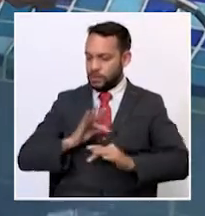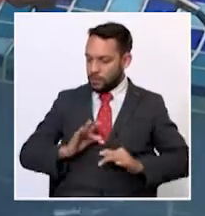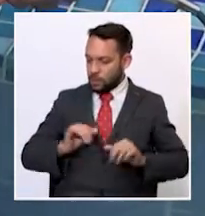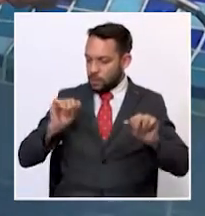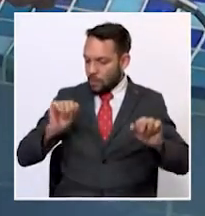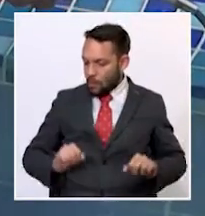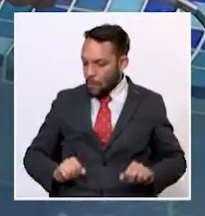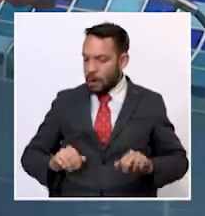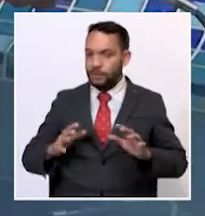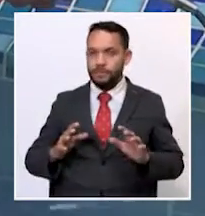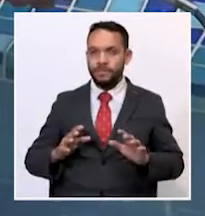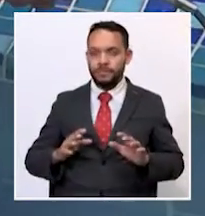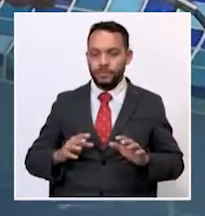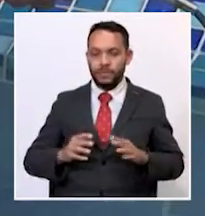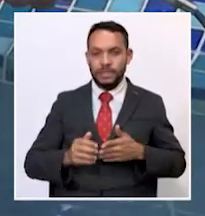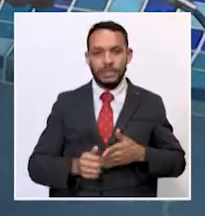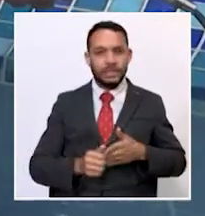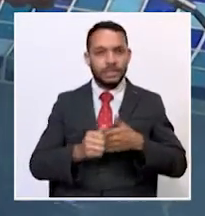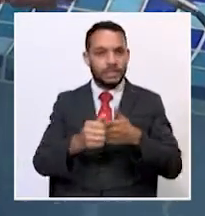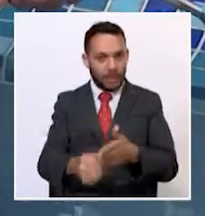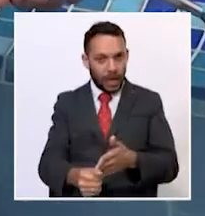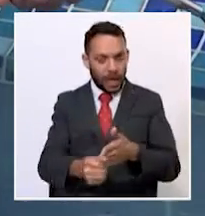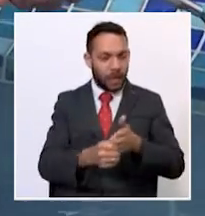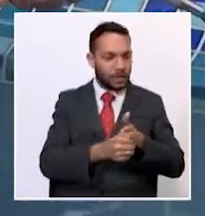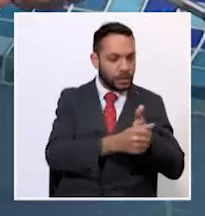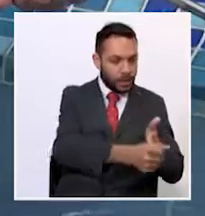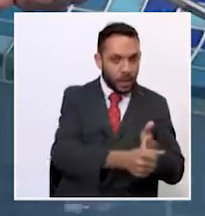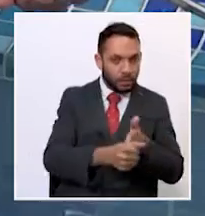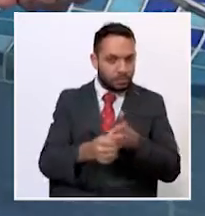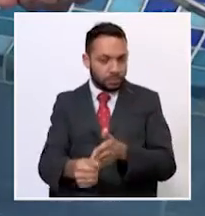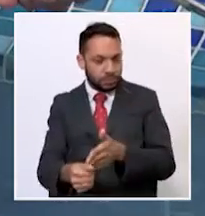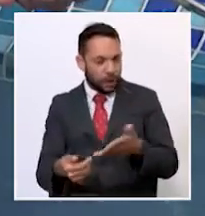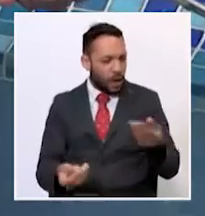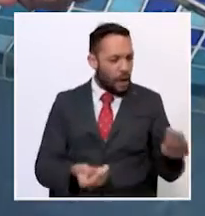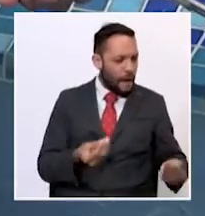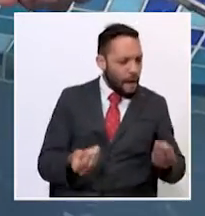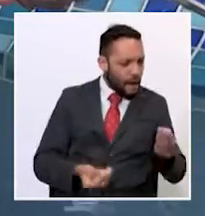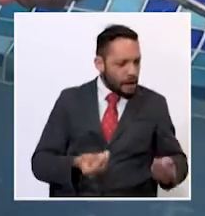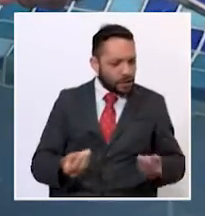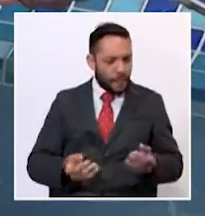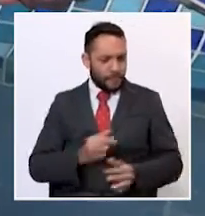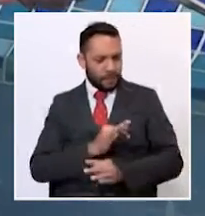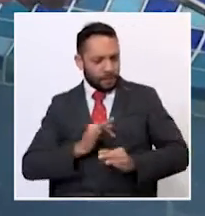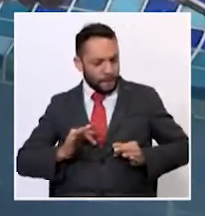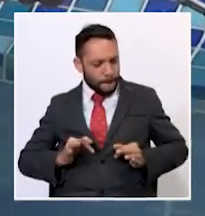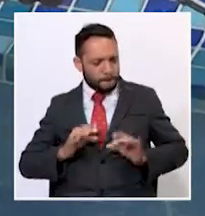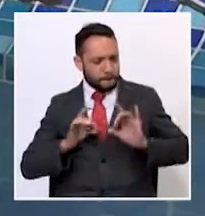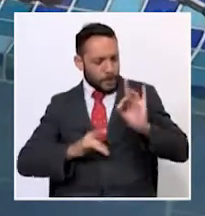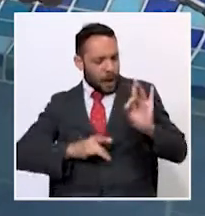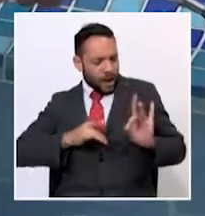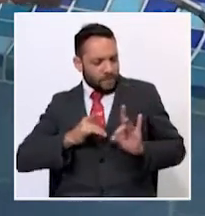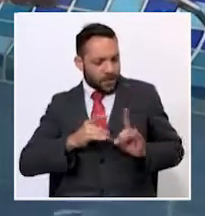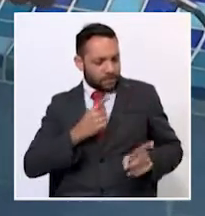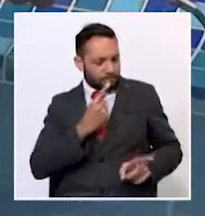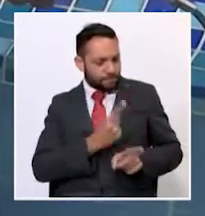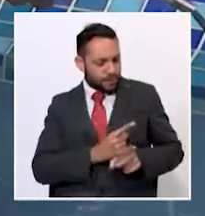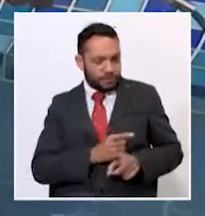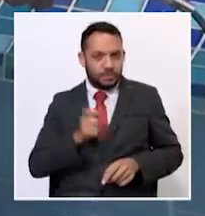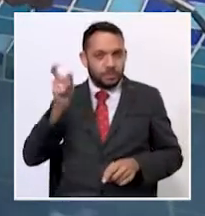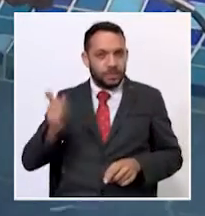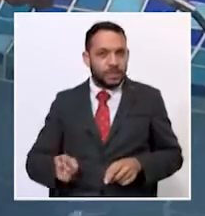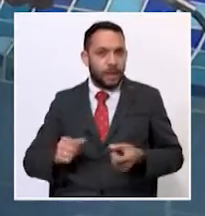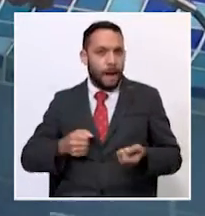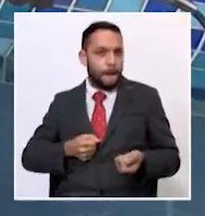de ahí donde nosotros lo direccionamos y miramos qué tratamiento es el más acertado para el paciente y